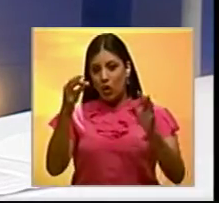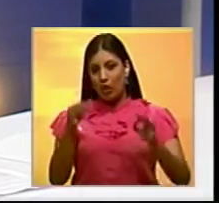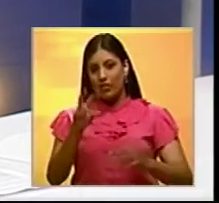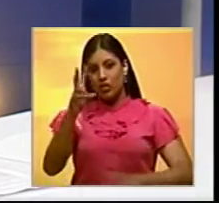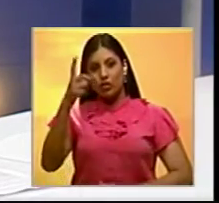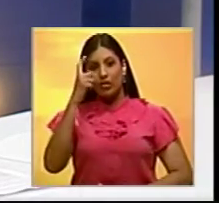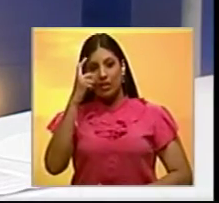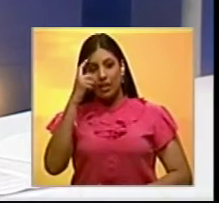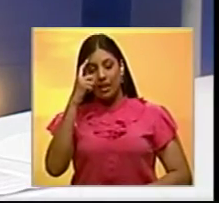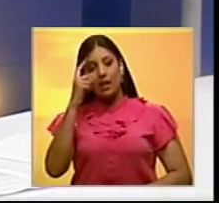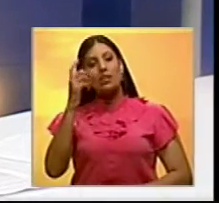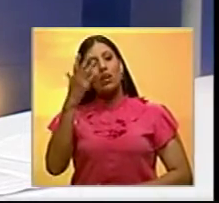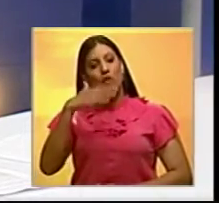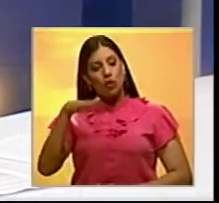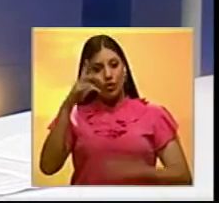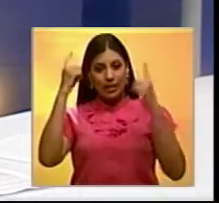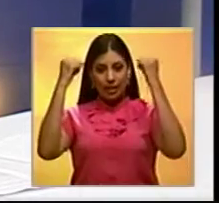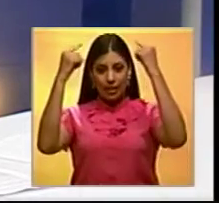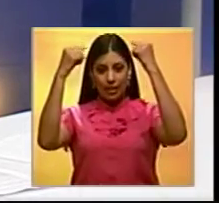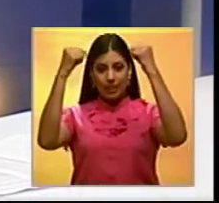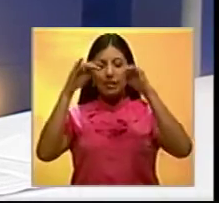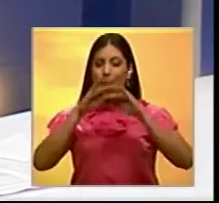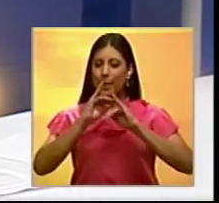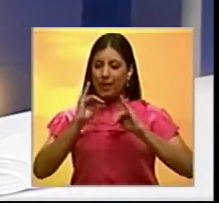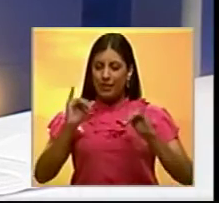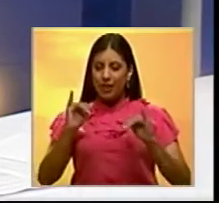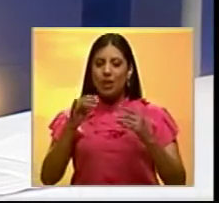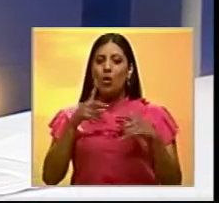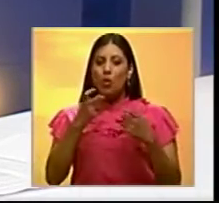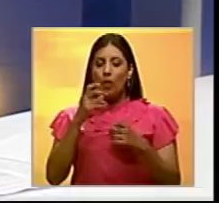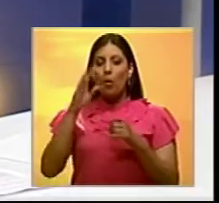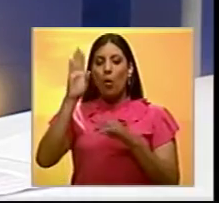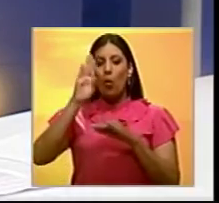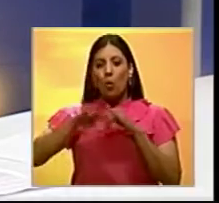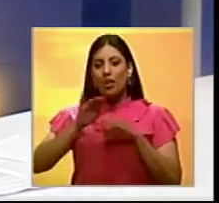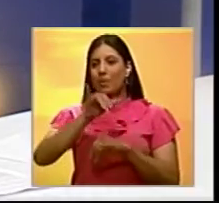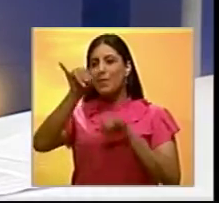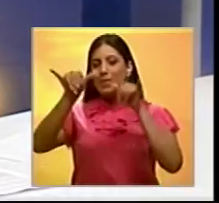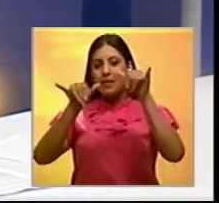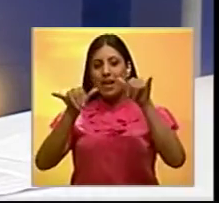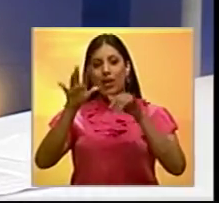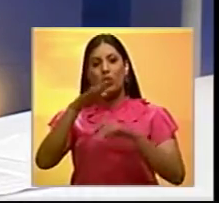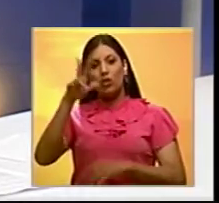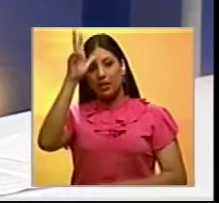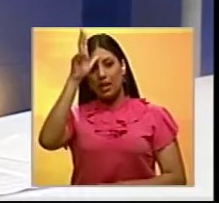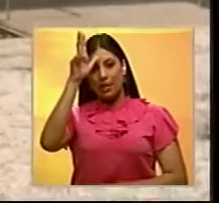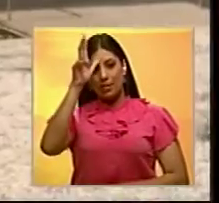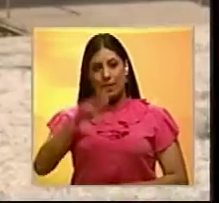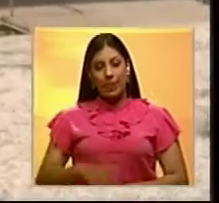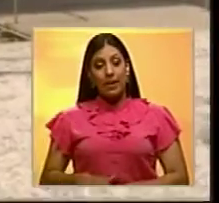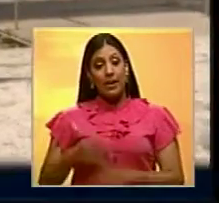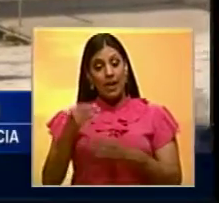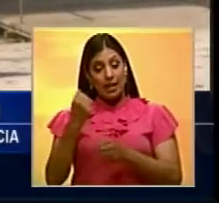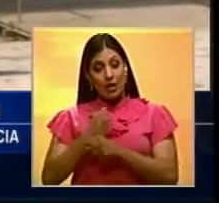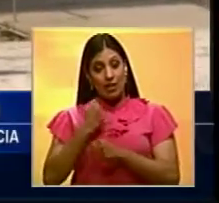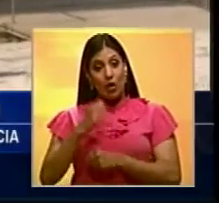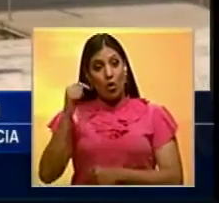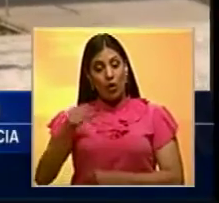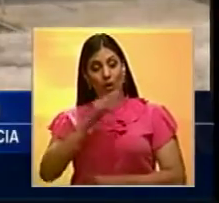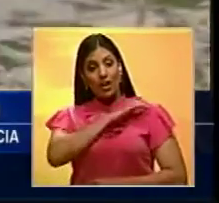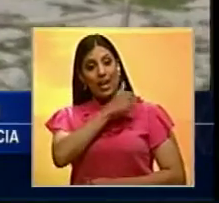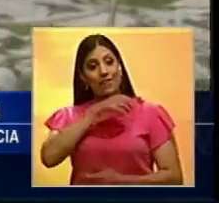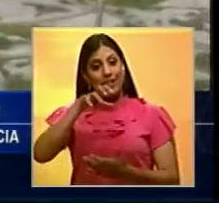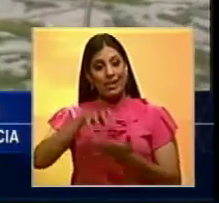2 días en Atenas, Grecia, para continuar su última gira como mandatario en Alemania. Durante la jornada de hoy, el jefe de